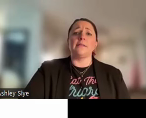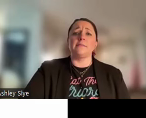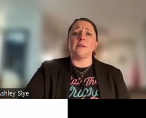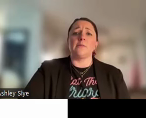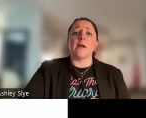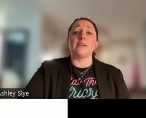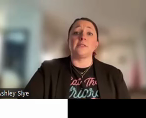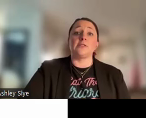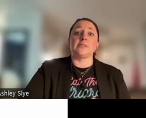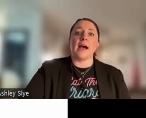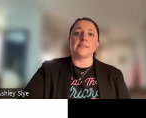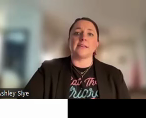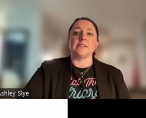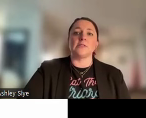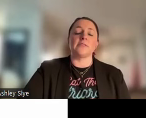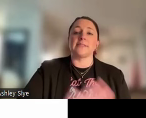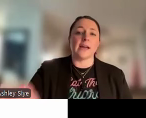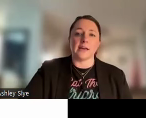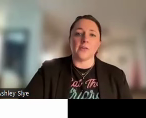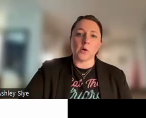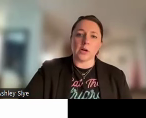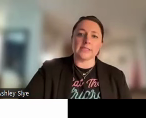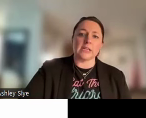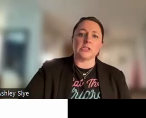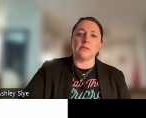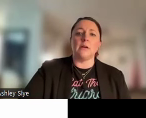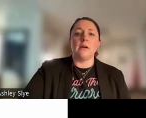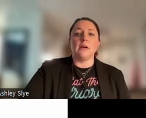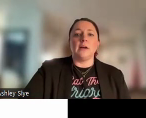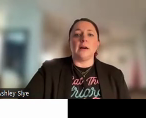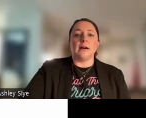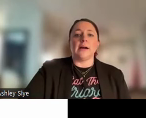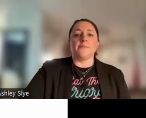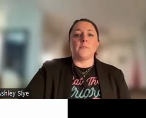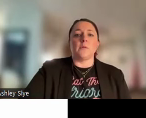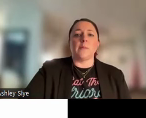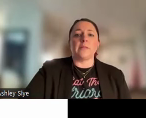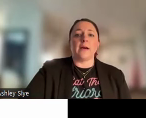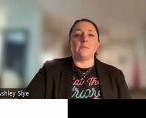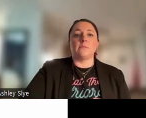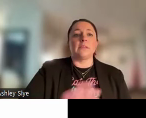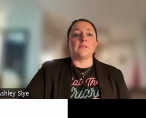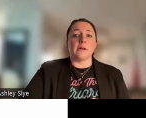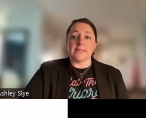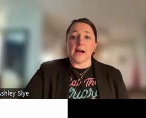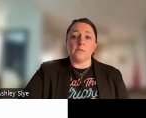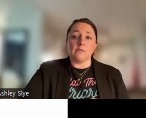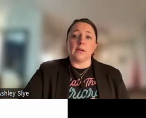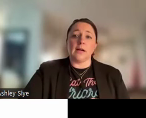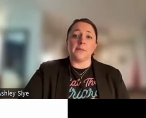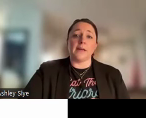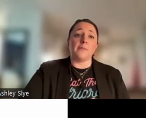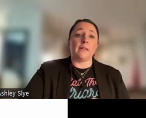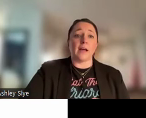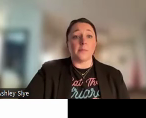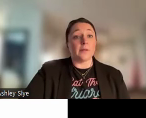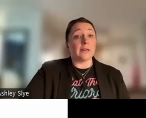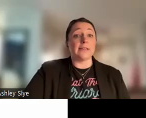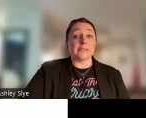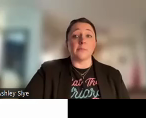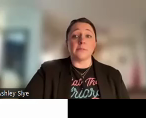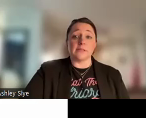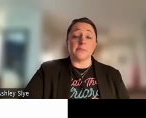absolutamente necesario para poder proporcionar un servicio en su organización, no nada más para poder tener acceso a servicios en otra organización.